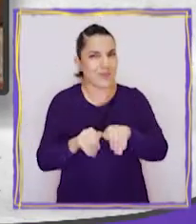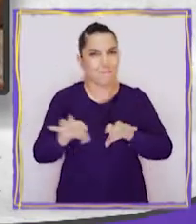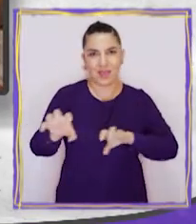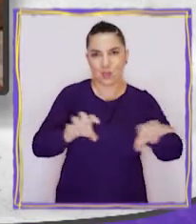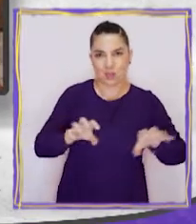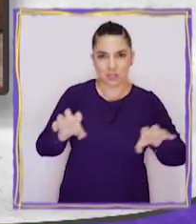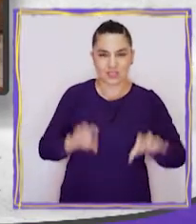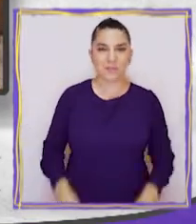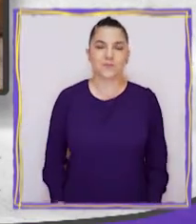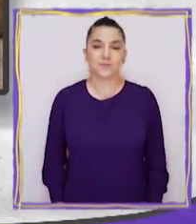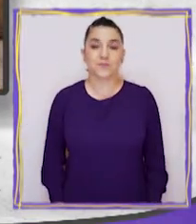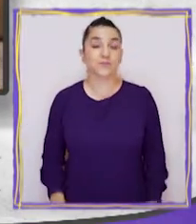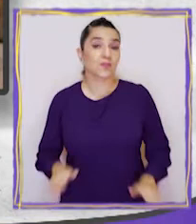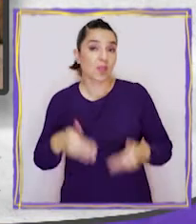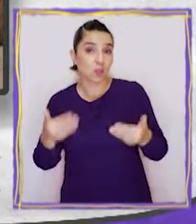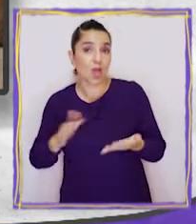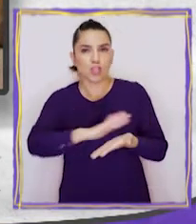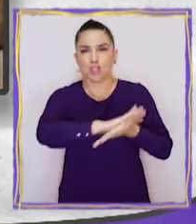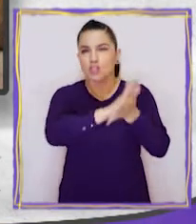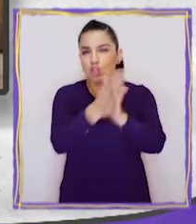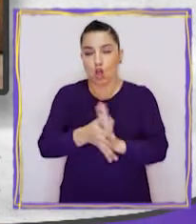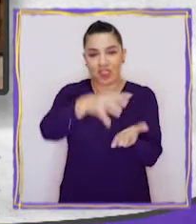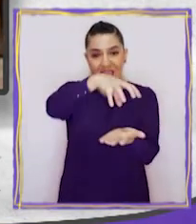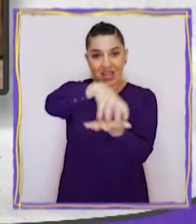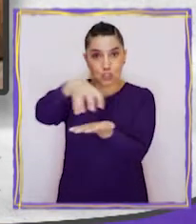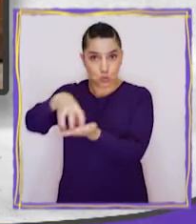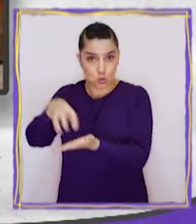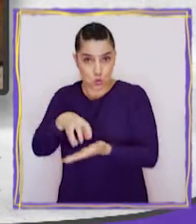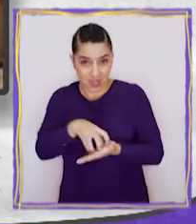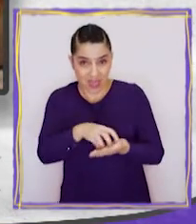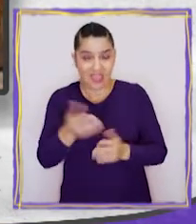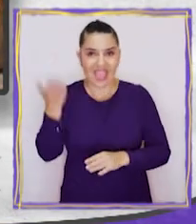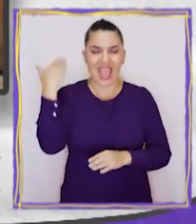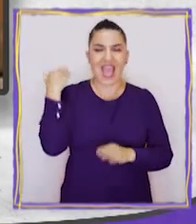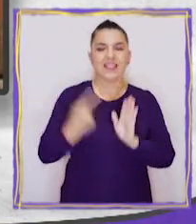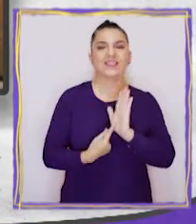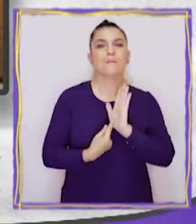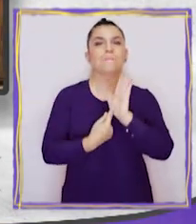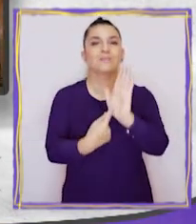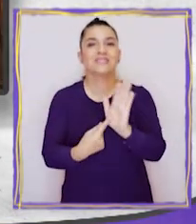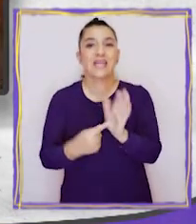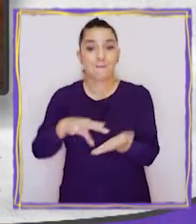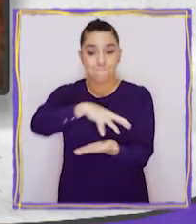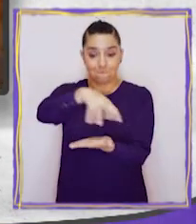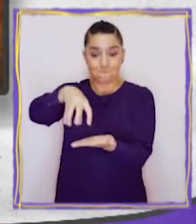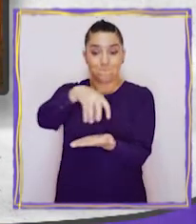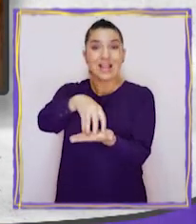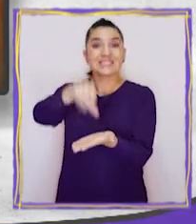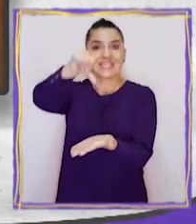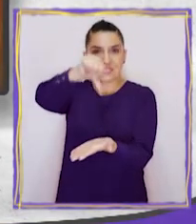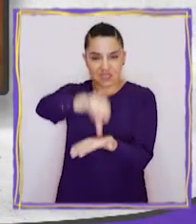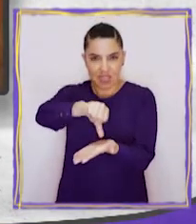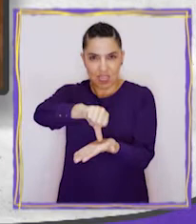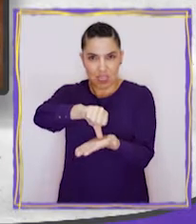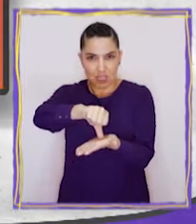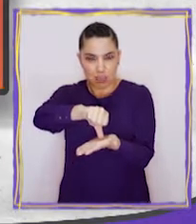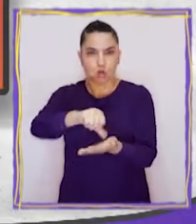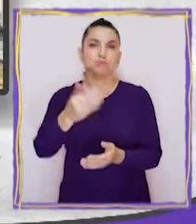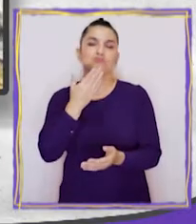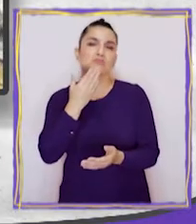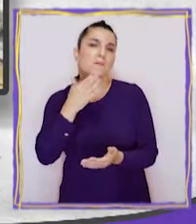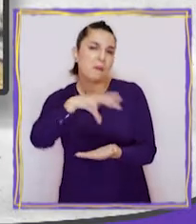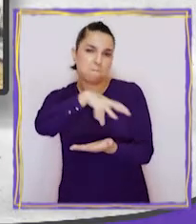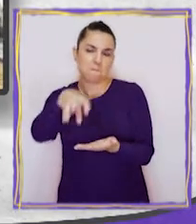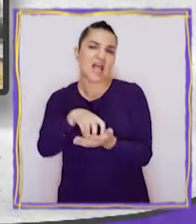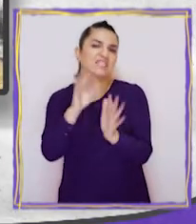mismos elementos. En este caso, todas las ciudades coloniales presentan una plaza central, también